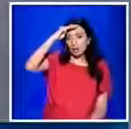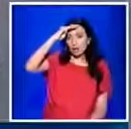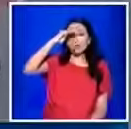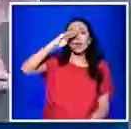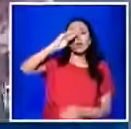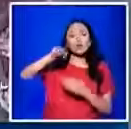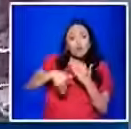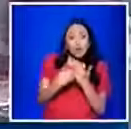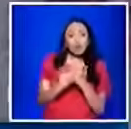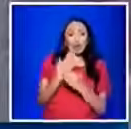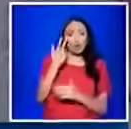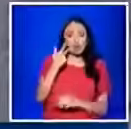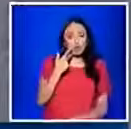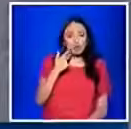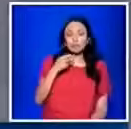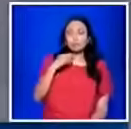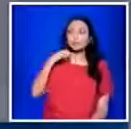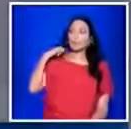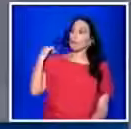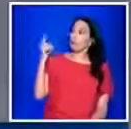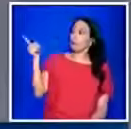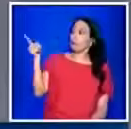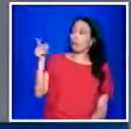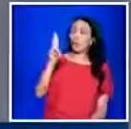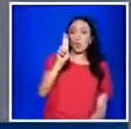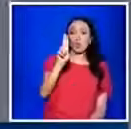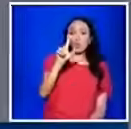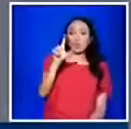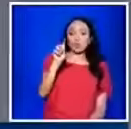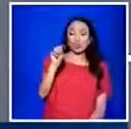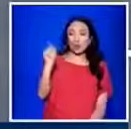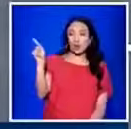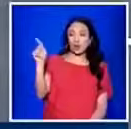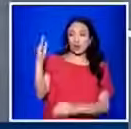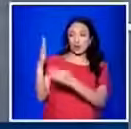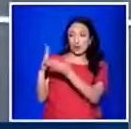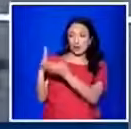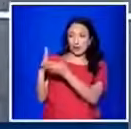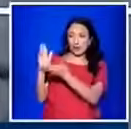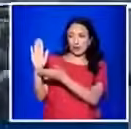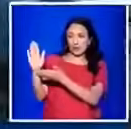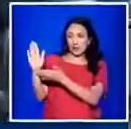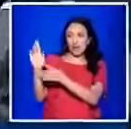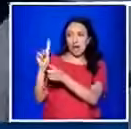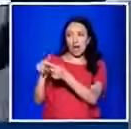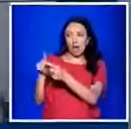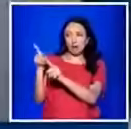es desde la Ulloa, de más o menos de la mitad de la Ulloa hasta la